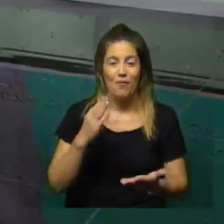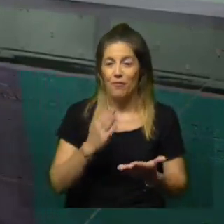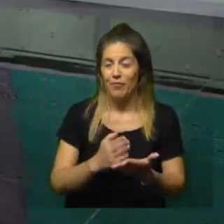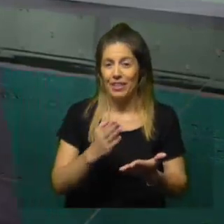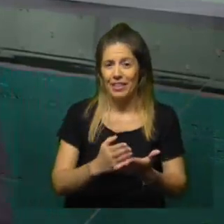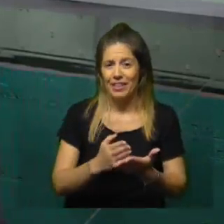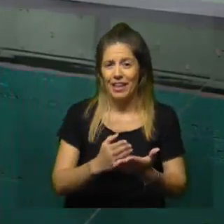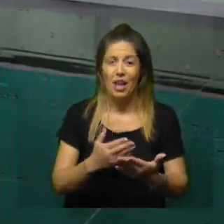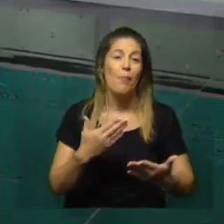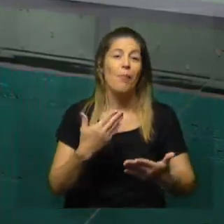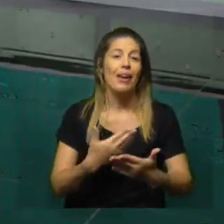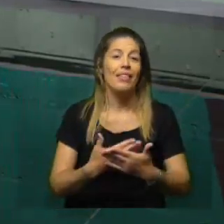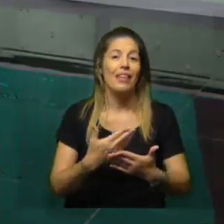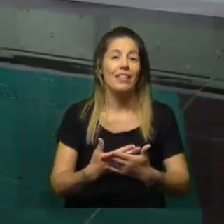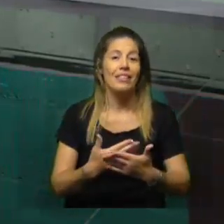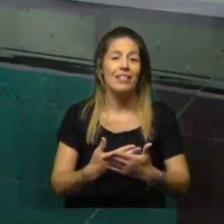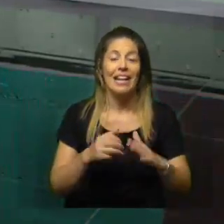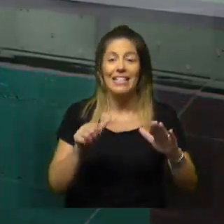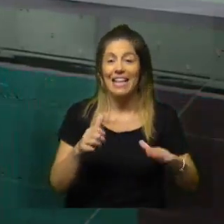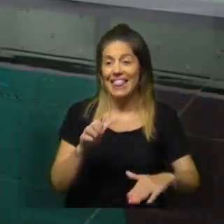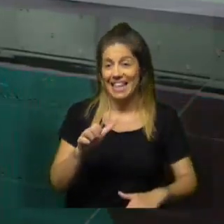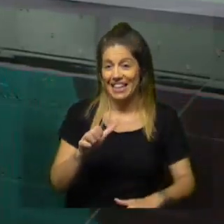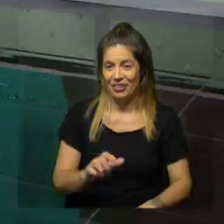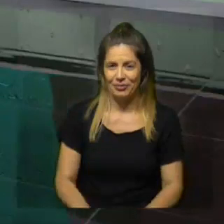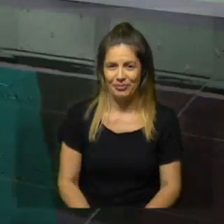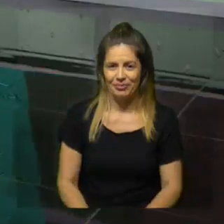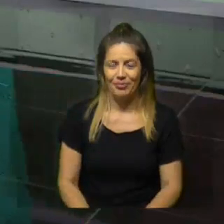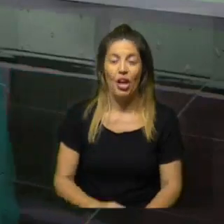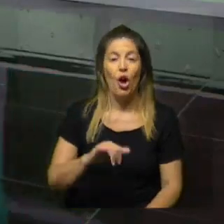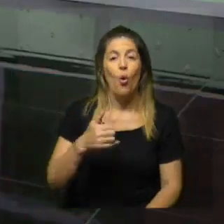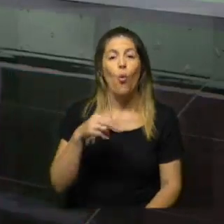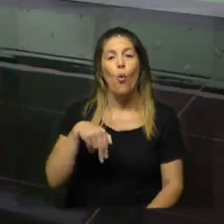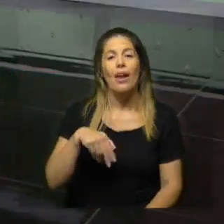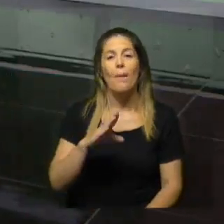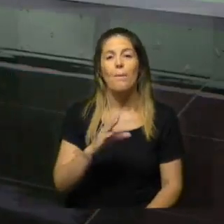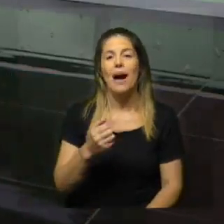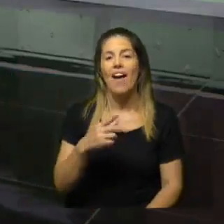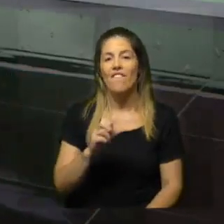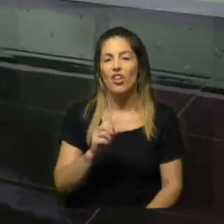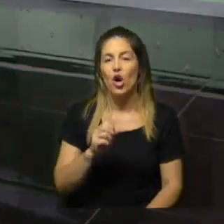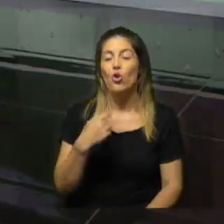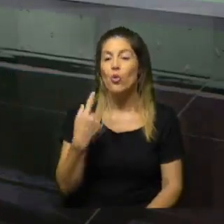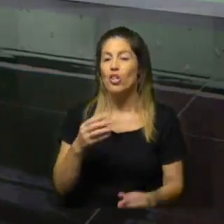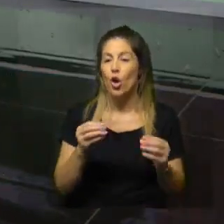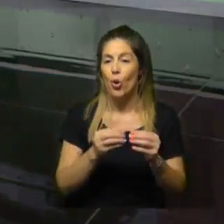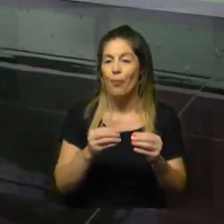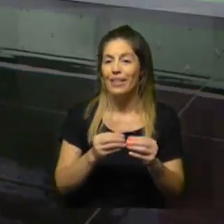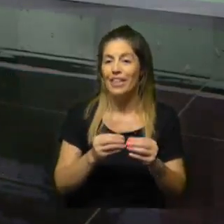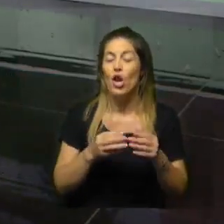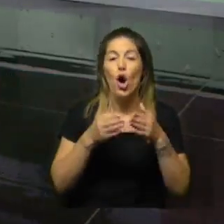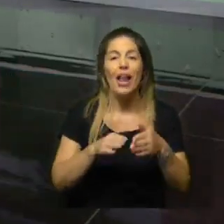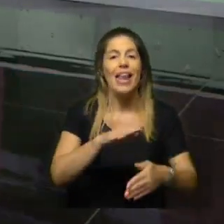para estar cerca de, sí. del 6 de enero. Y está Juan Pablo Rodríguez, nuestro compañero en la Playa Malvin, con las